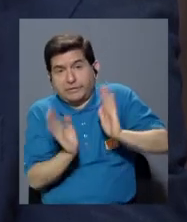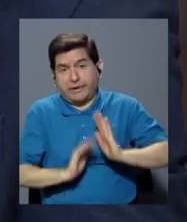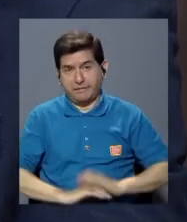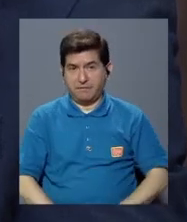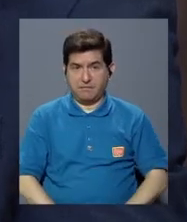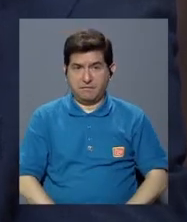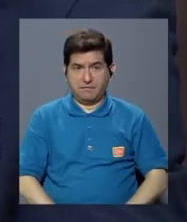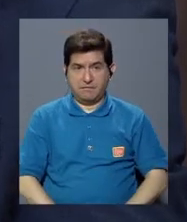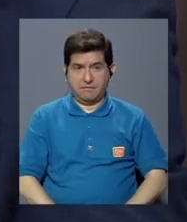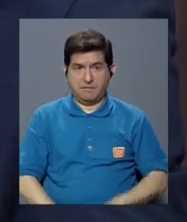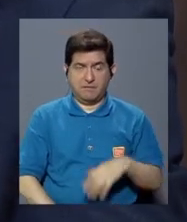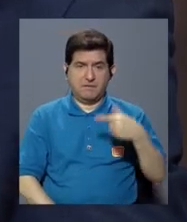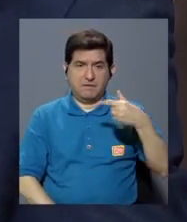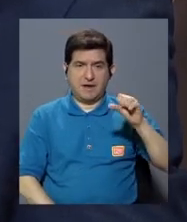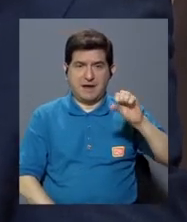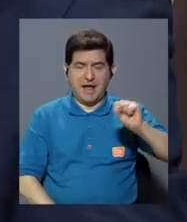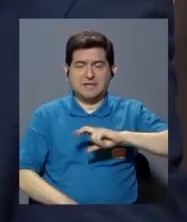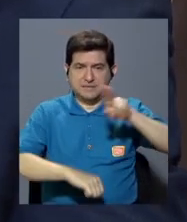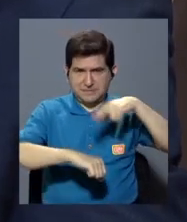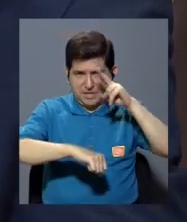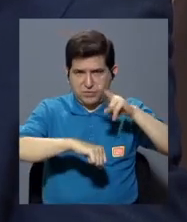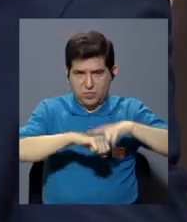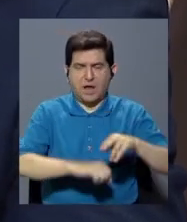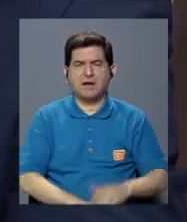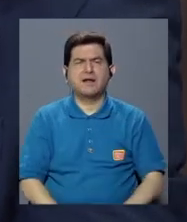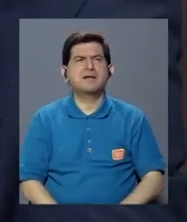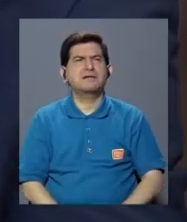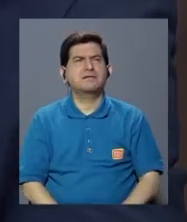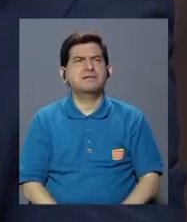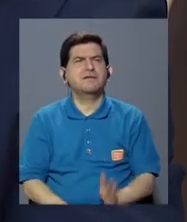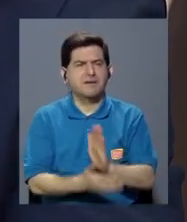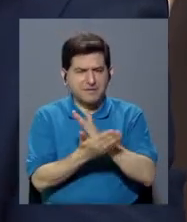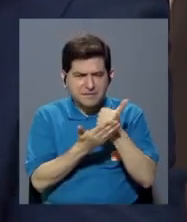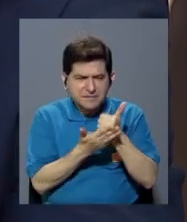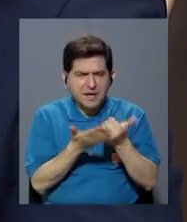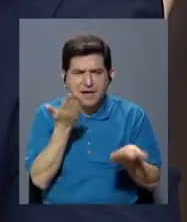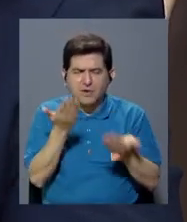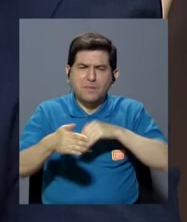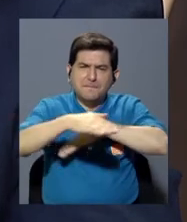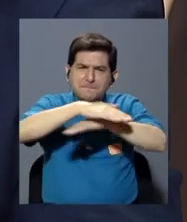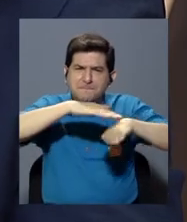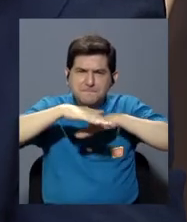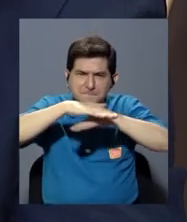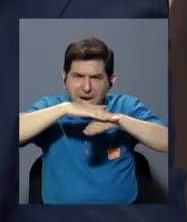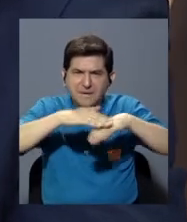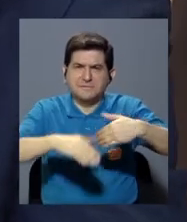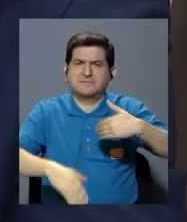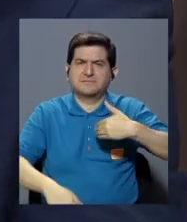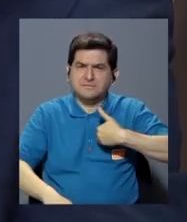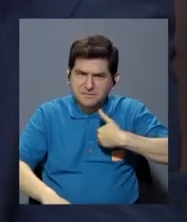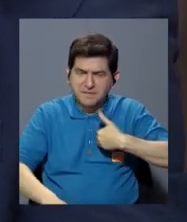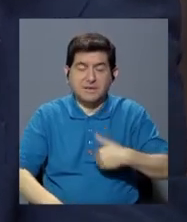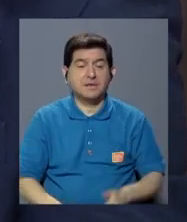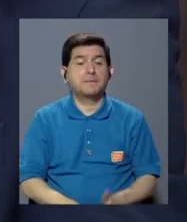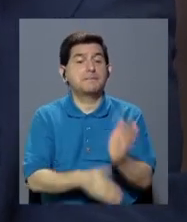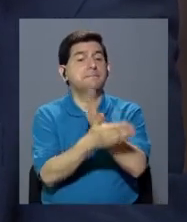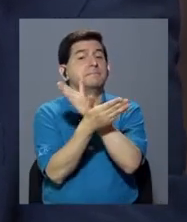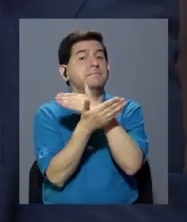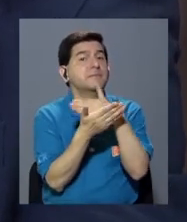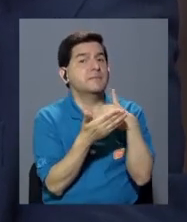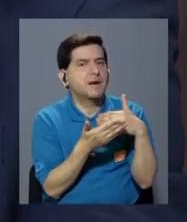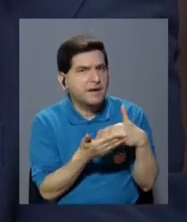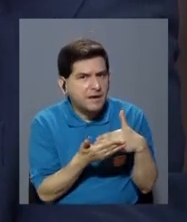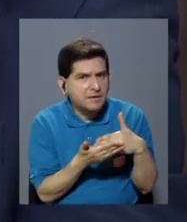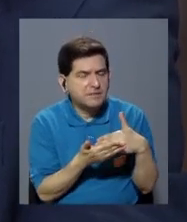importación de el gas natural. Yo creo que, o sea, si hay algo en lo que está cimentada precisamente